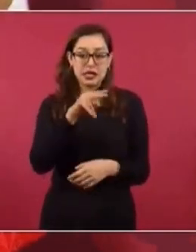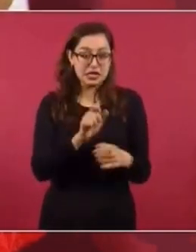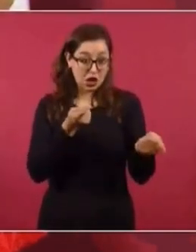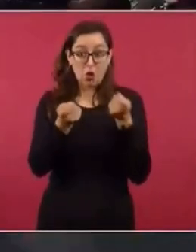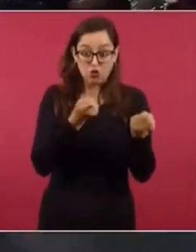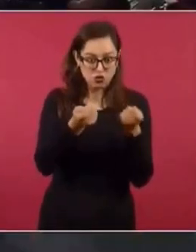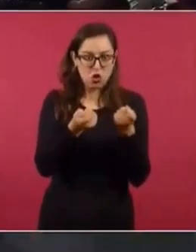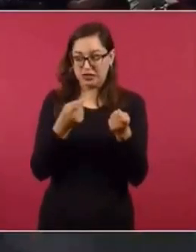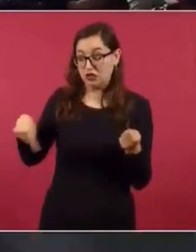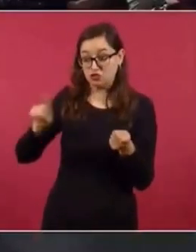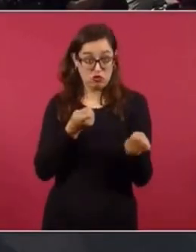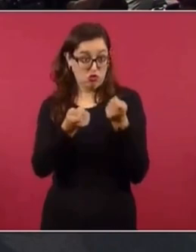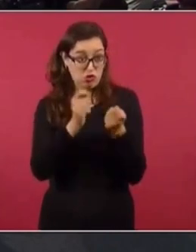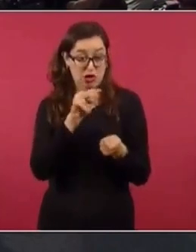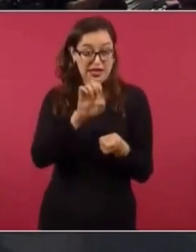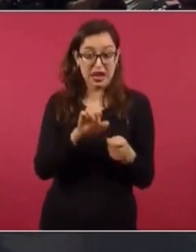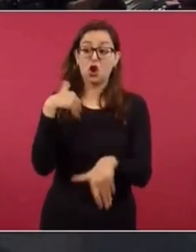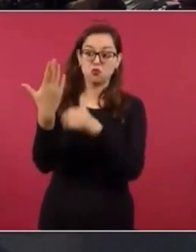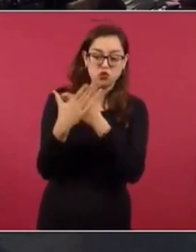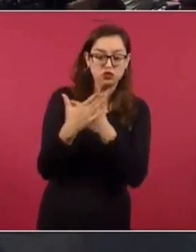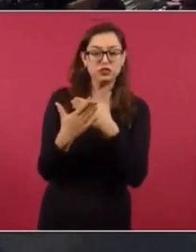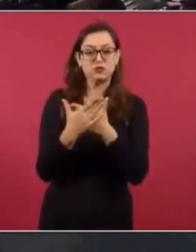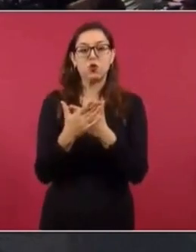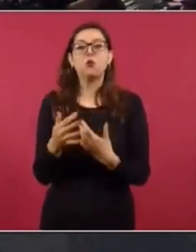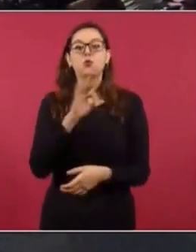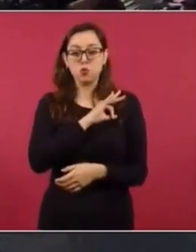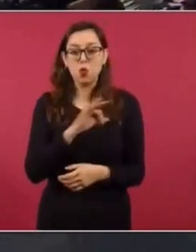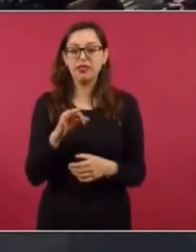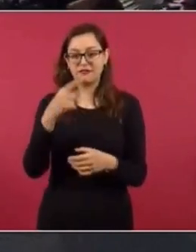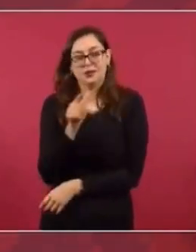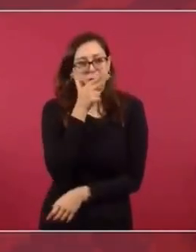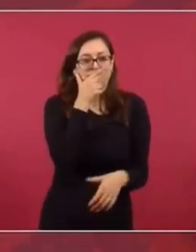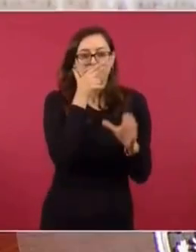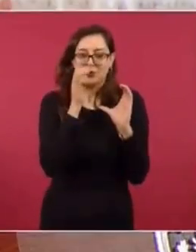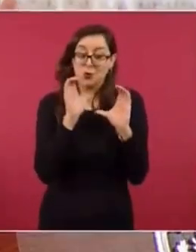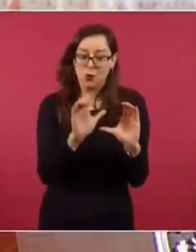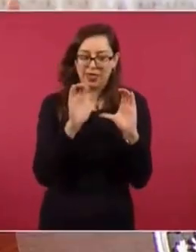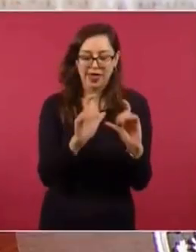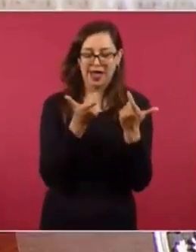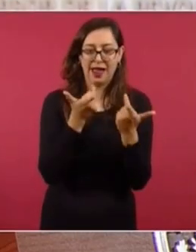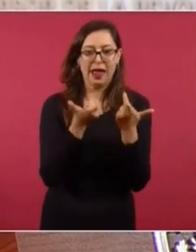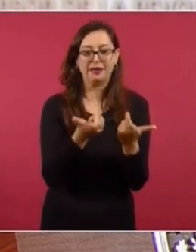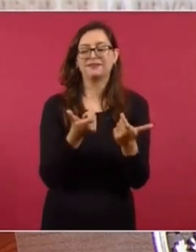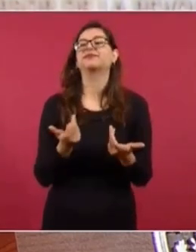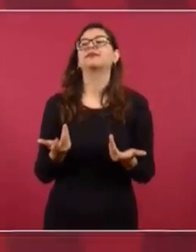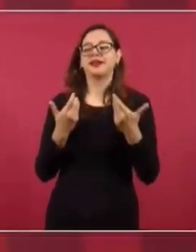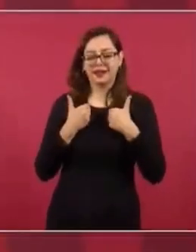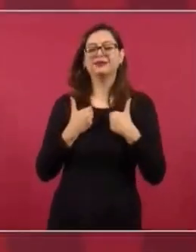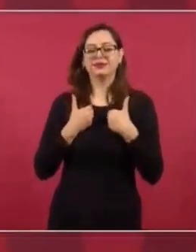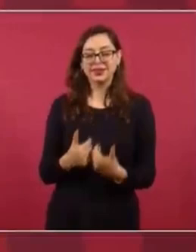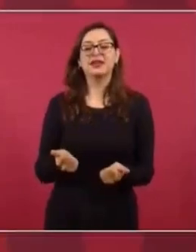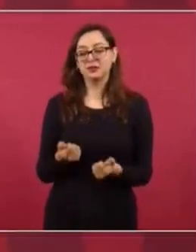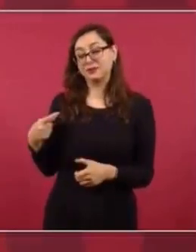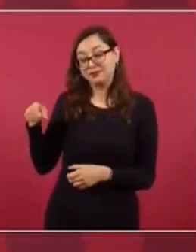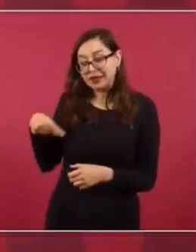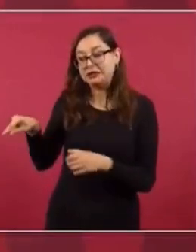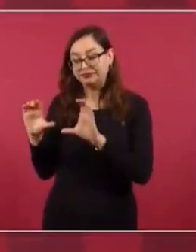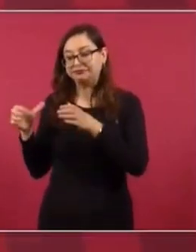está, van a poder contar con un instrumento para el fraude. Y es comprensible que esta élite